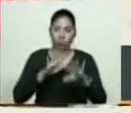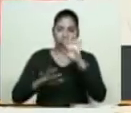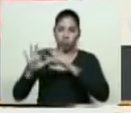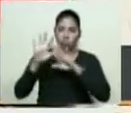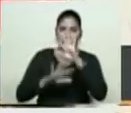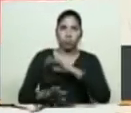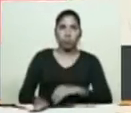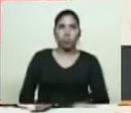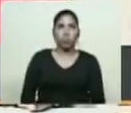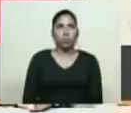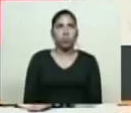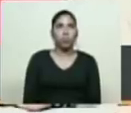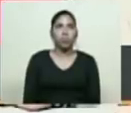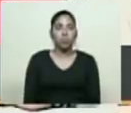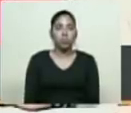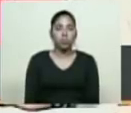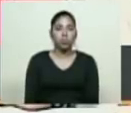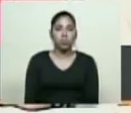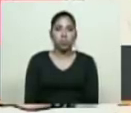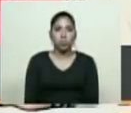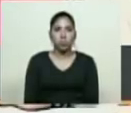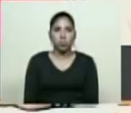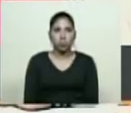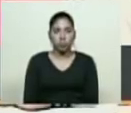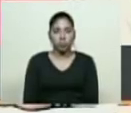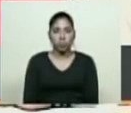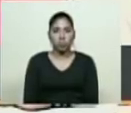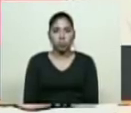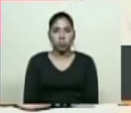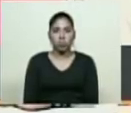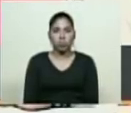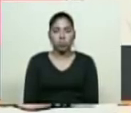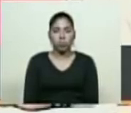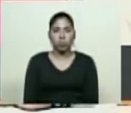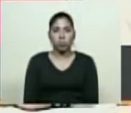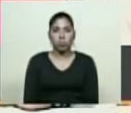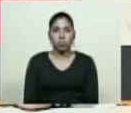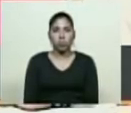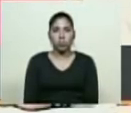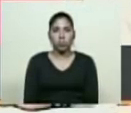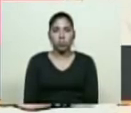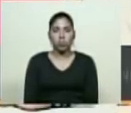que tocamos este tema, que alguien le preguntaba de afuera.